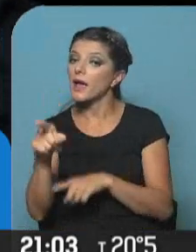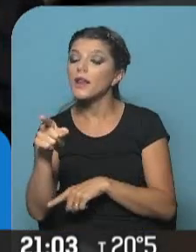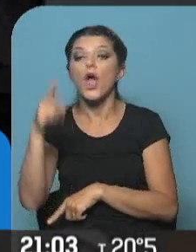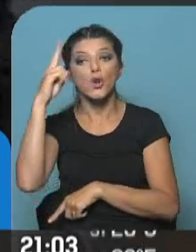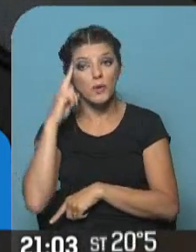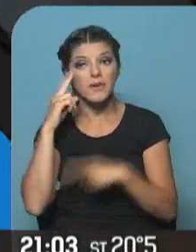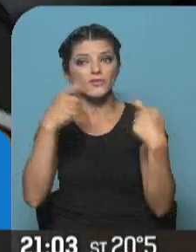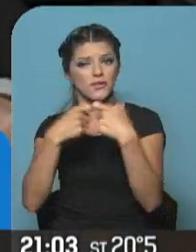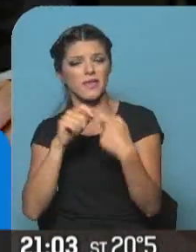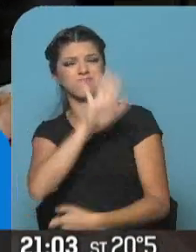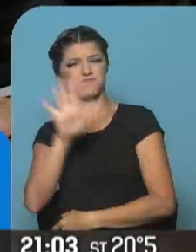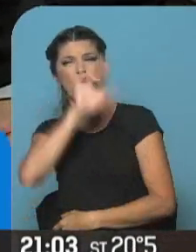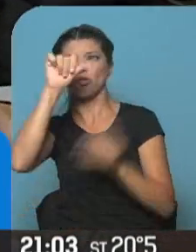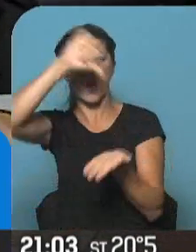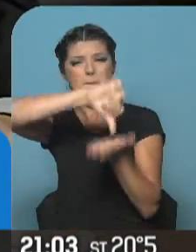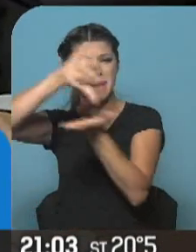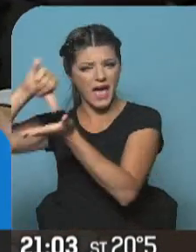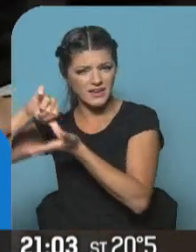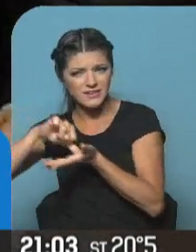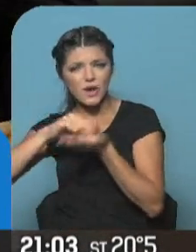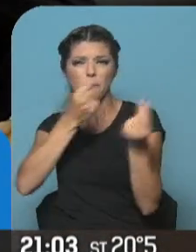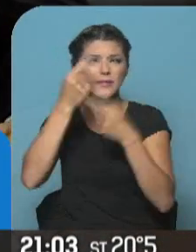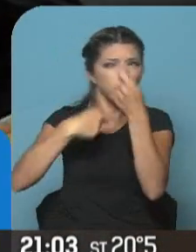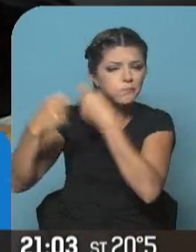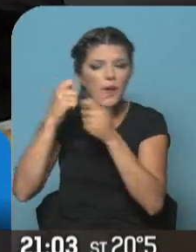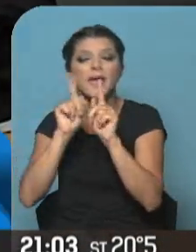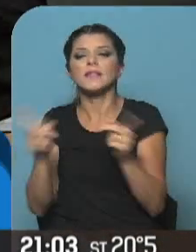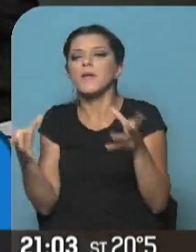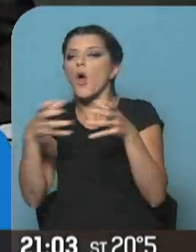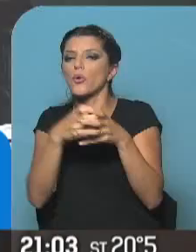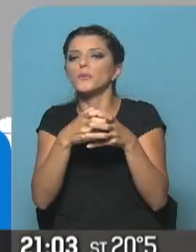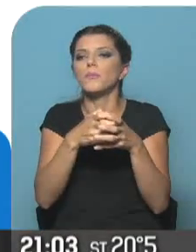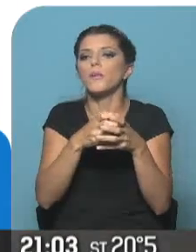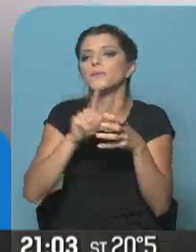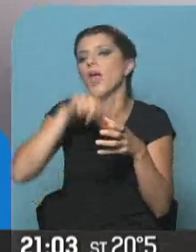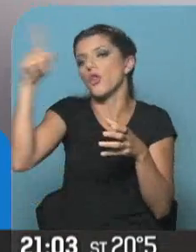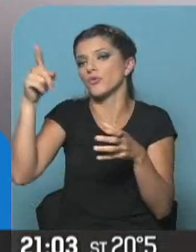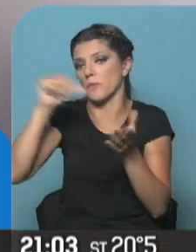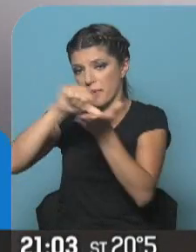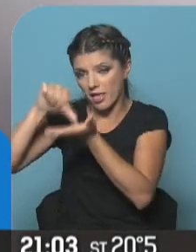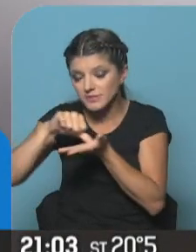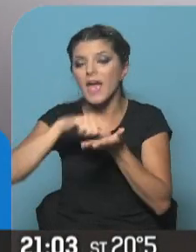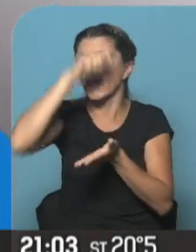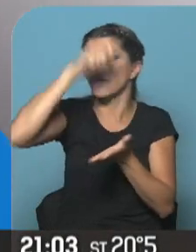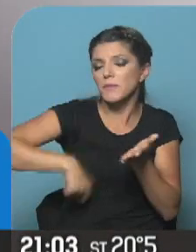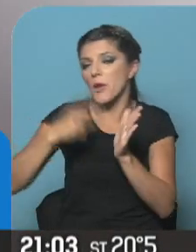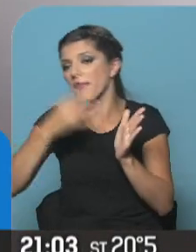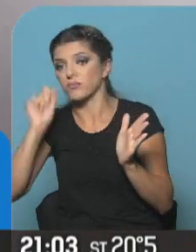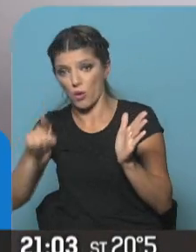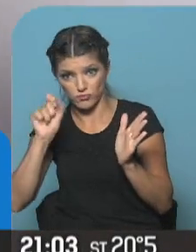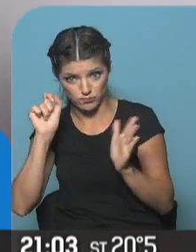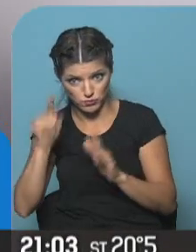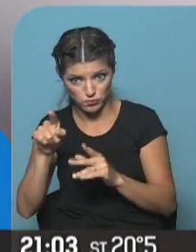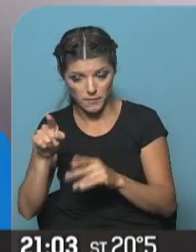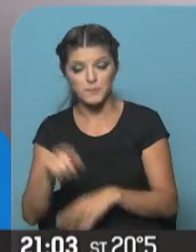sociedades fantasma en el exterior que realizaron transacciones y una red de testaferros con cuentas fuera del país. En el marco de esos delitos, indicó el juez,